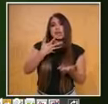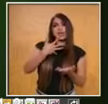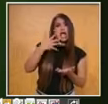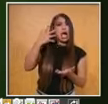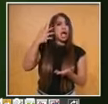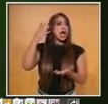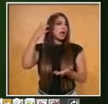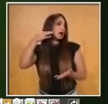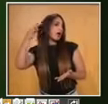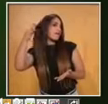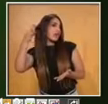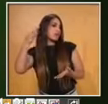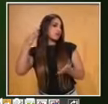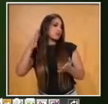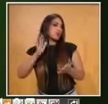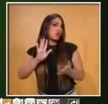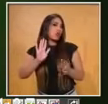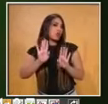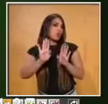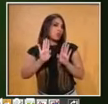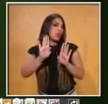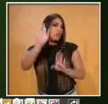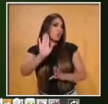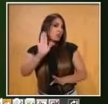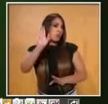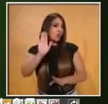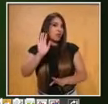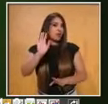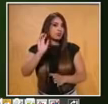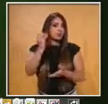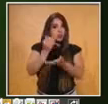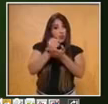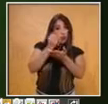Sus rizos eran de oro.